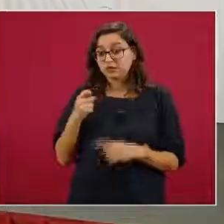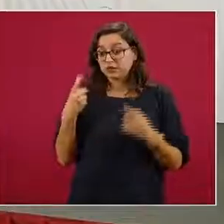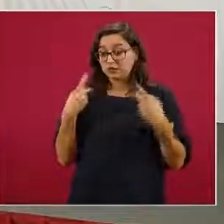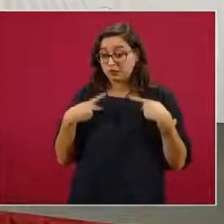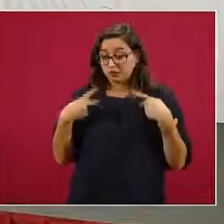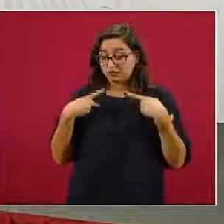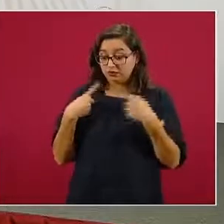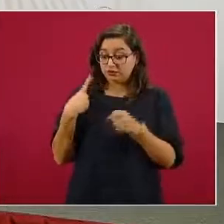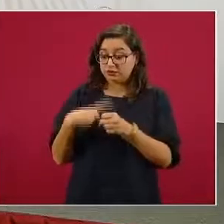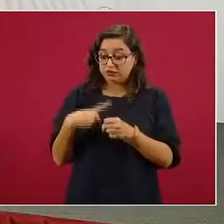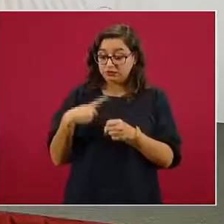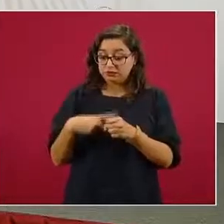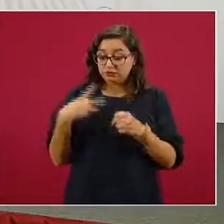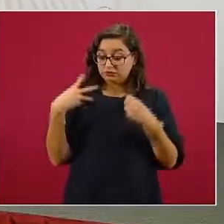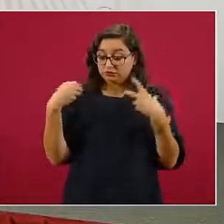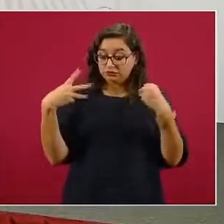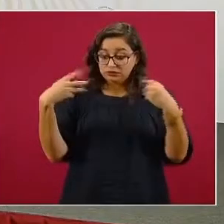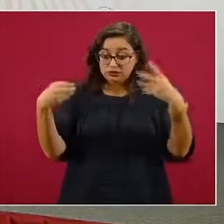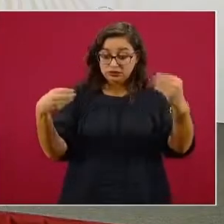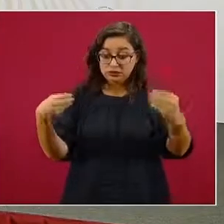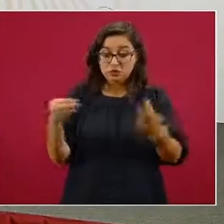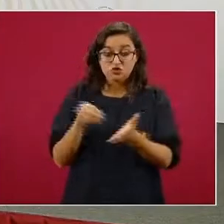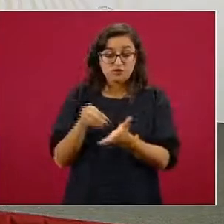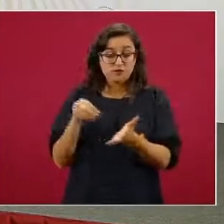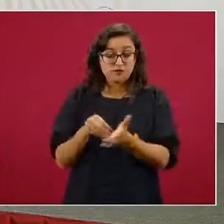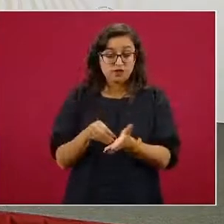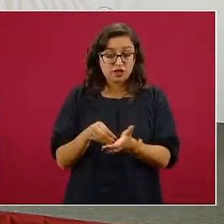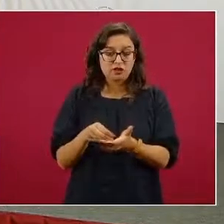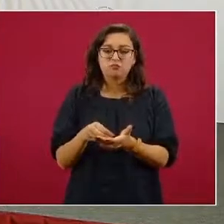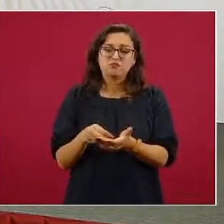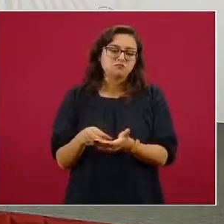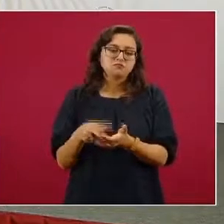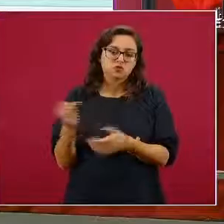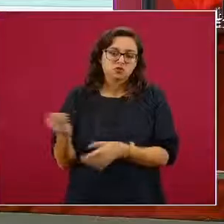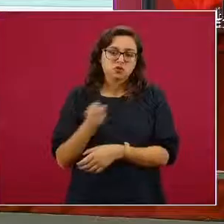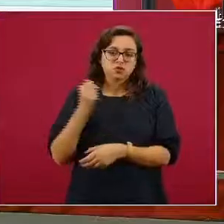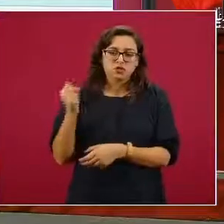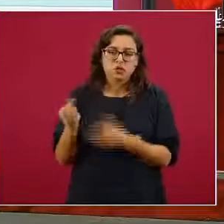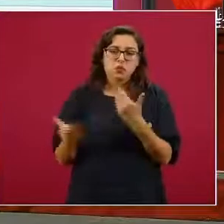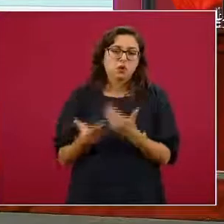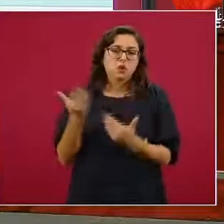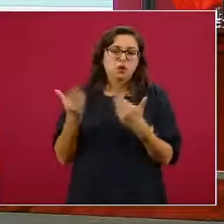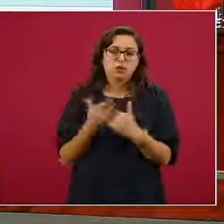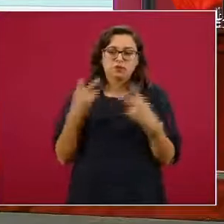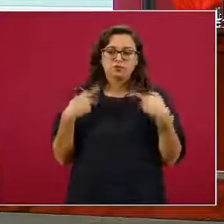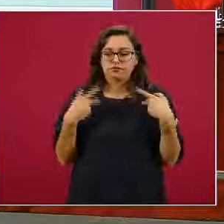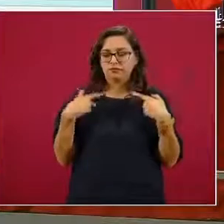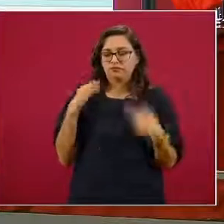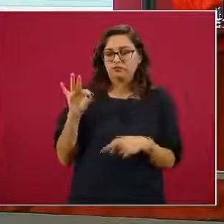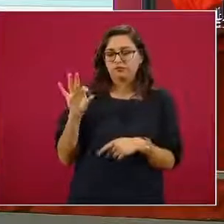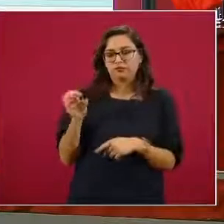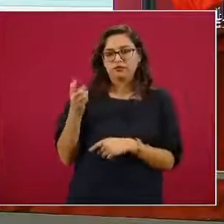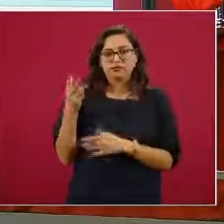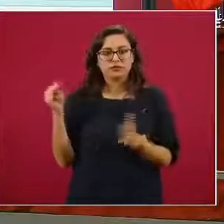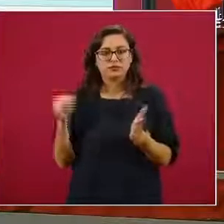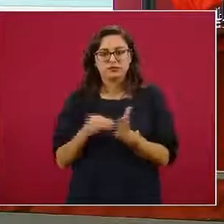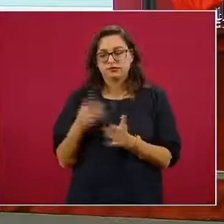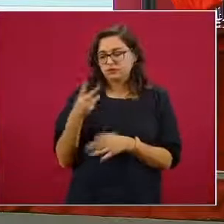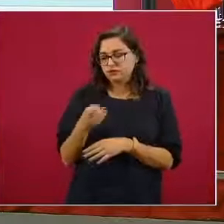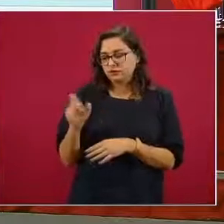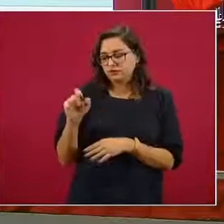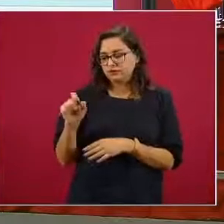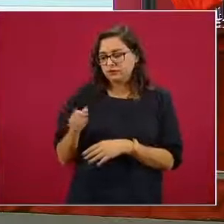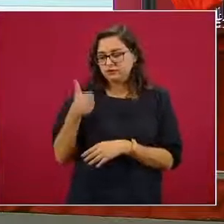muy pequeña de casos, el 4%, son estos 43.226 casos estimados, son los casos de los